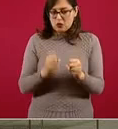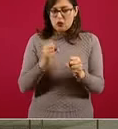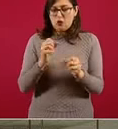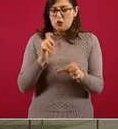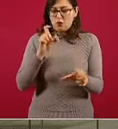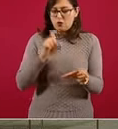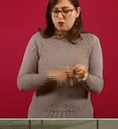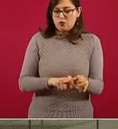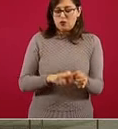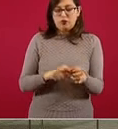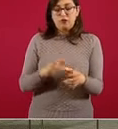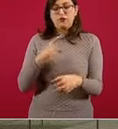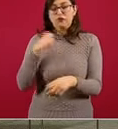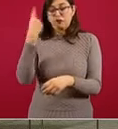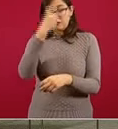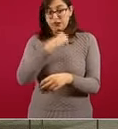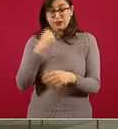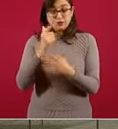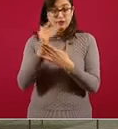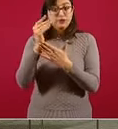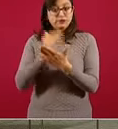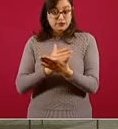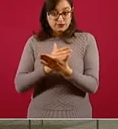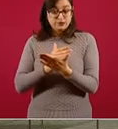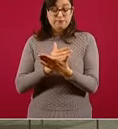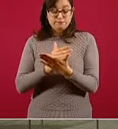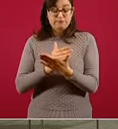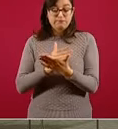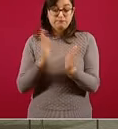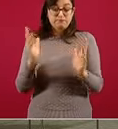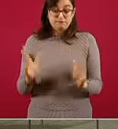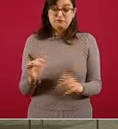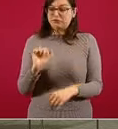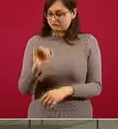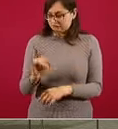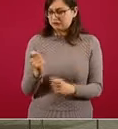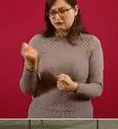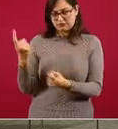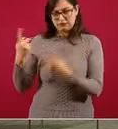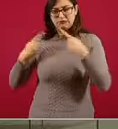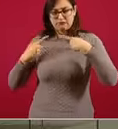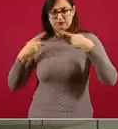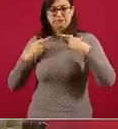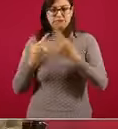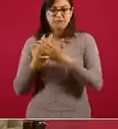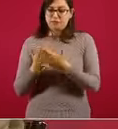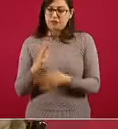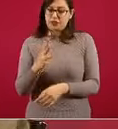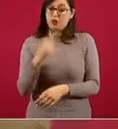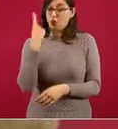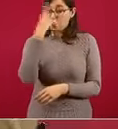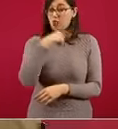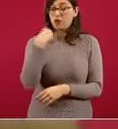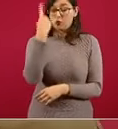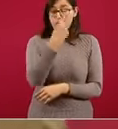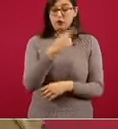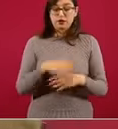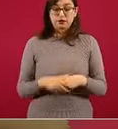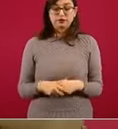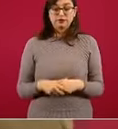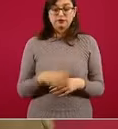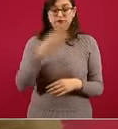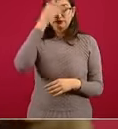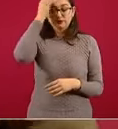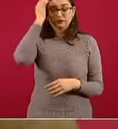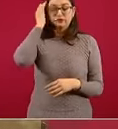debajo de una hora de este tiempo de espera para la parte final. Hay más tiempo también pues,